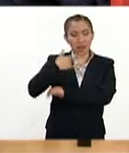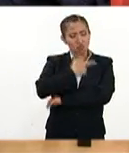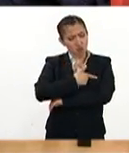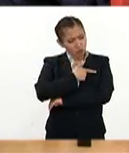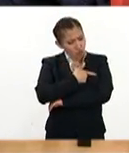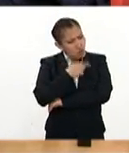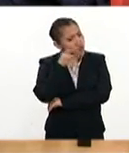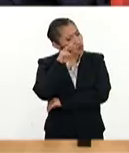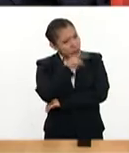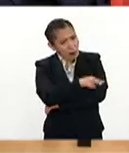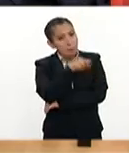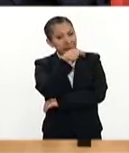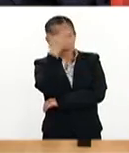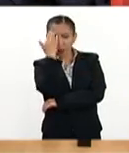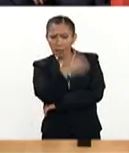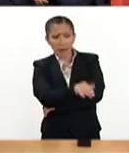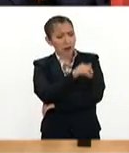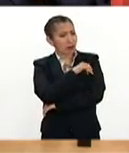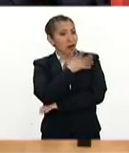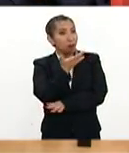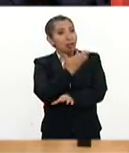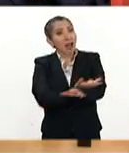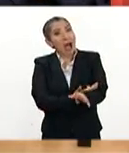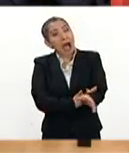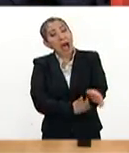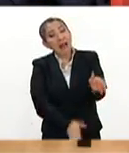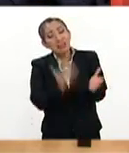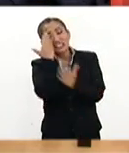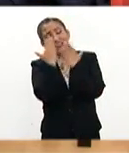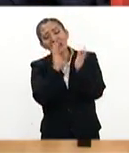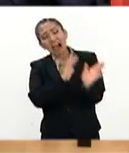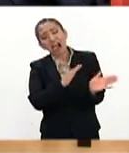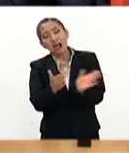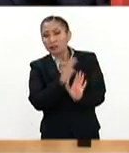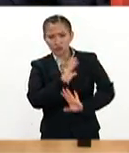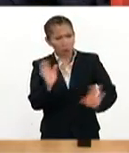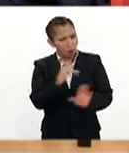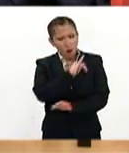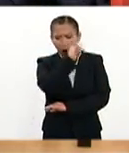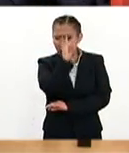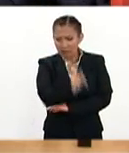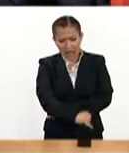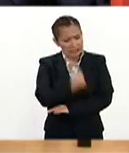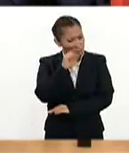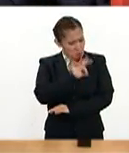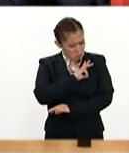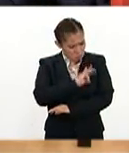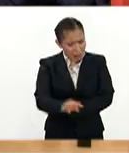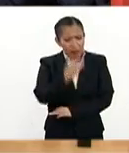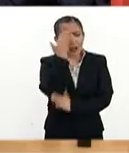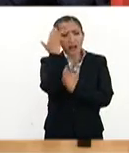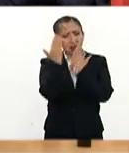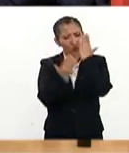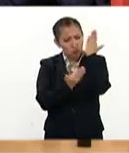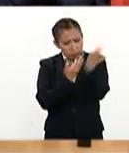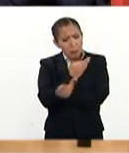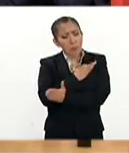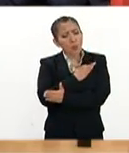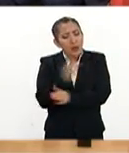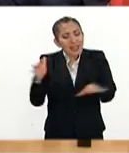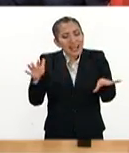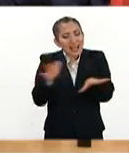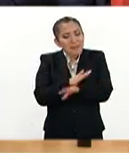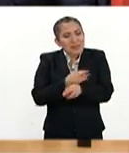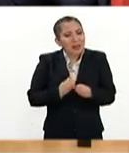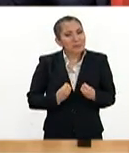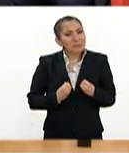Roxana, porque sabemos que nunca es tarde para poder educarnos. Nunca es tarde para poder tener incluso un cambio